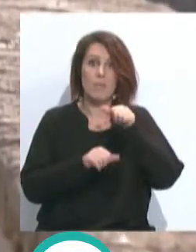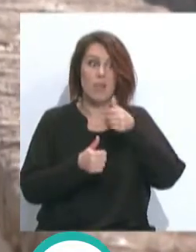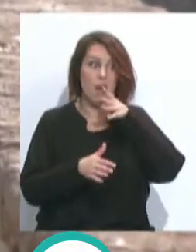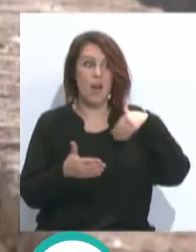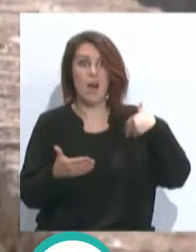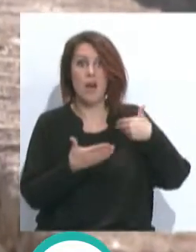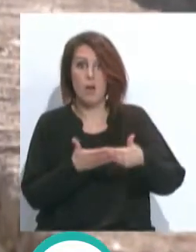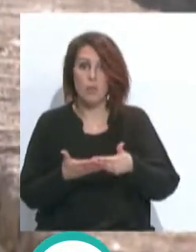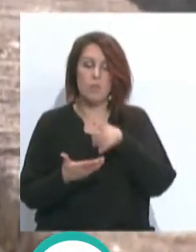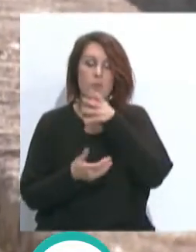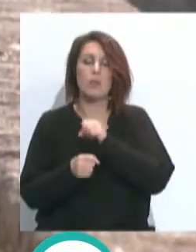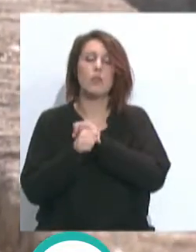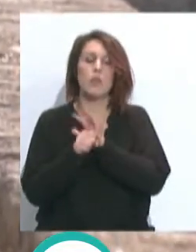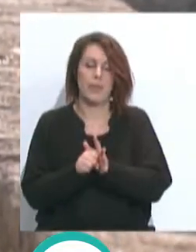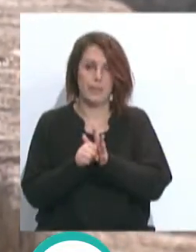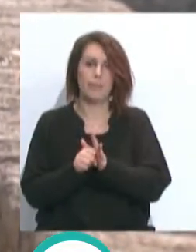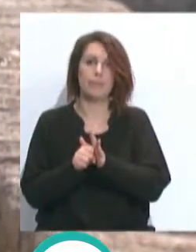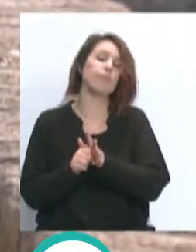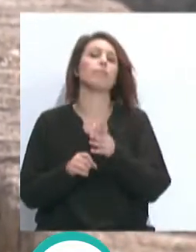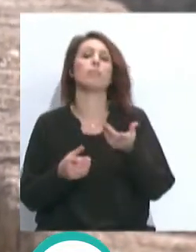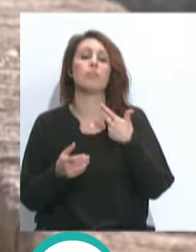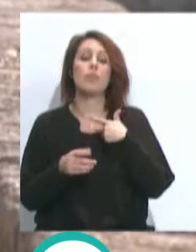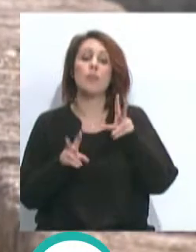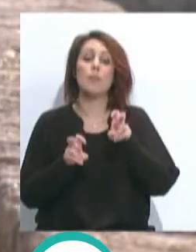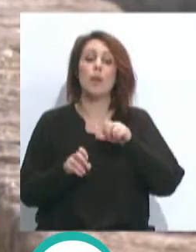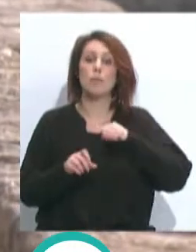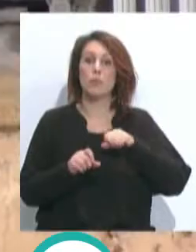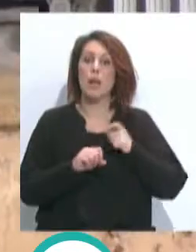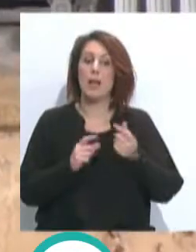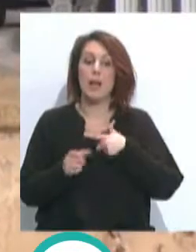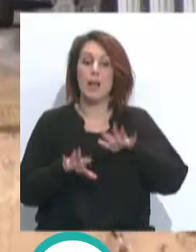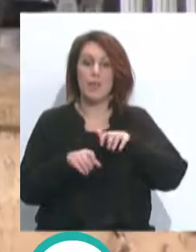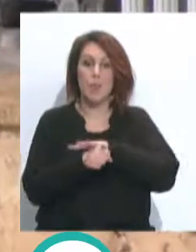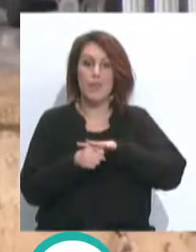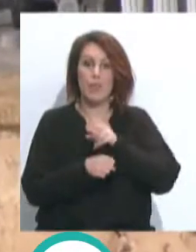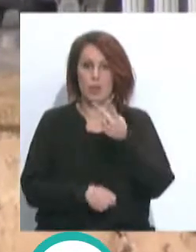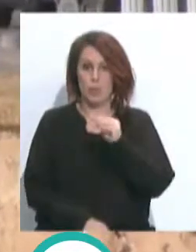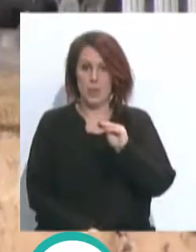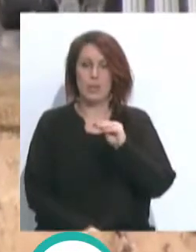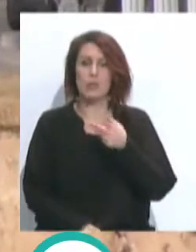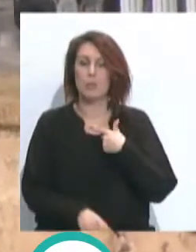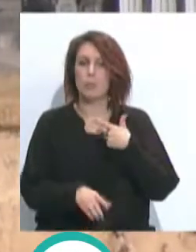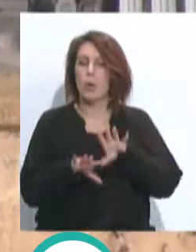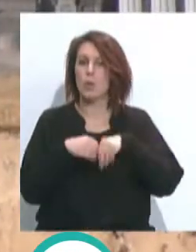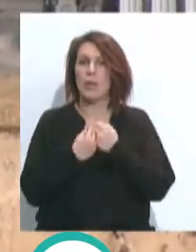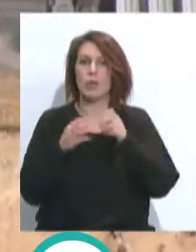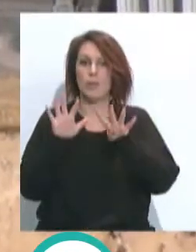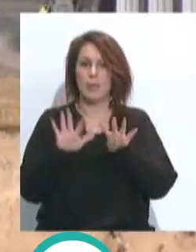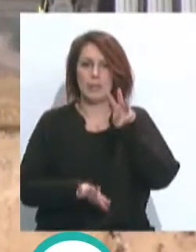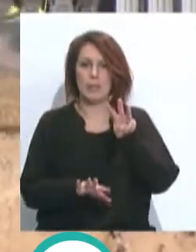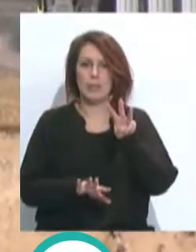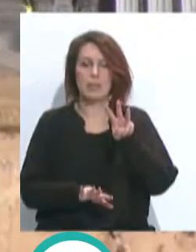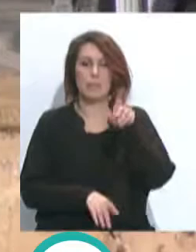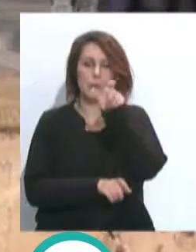pandemia por coronavirus. En cuanto a las hospitalizaciones, Cádiz provincia suma dos más. En concreto son 93 las personas